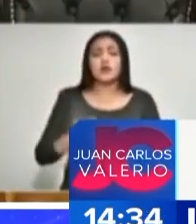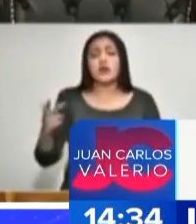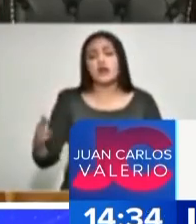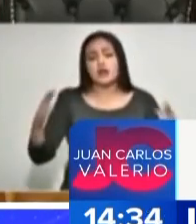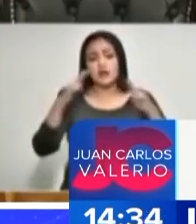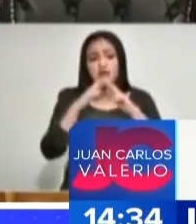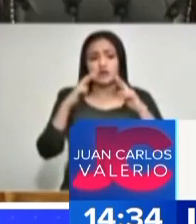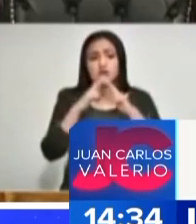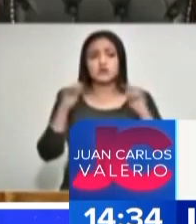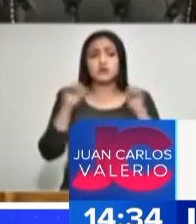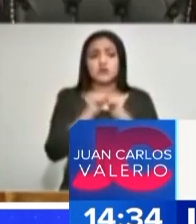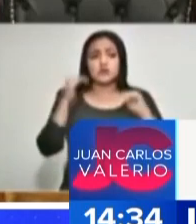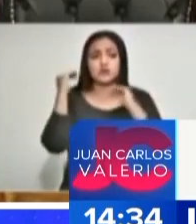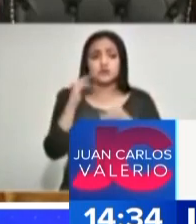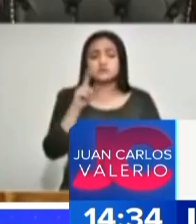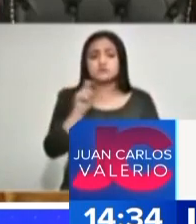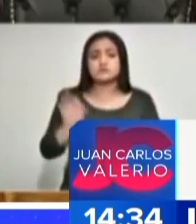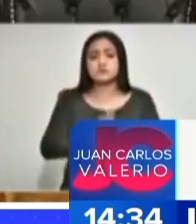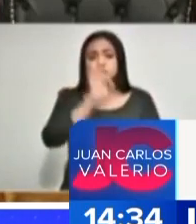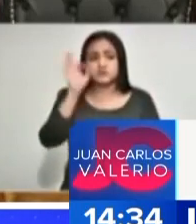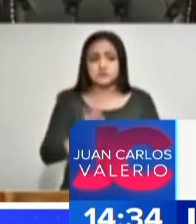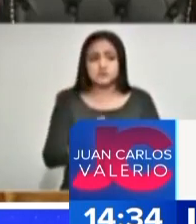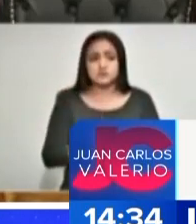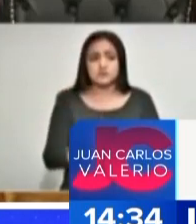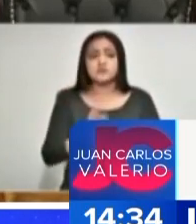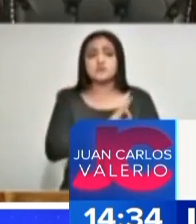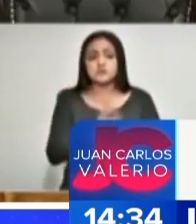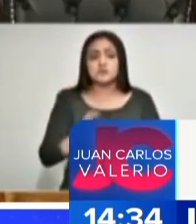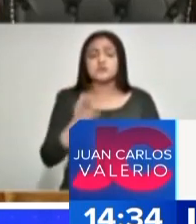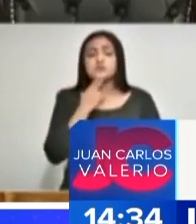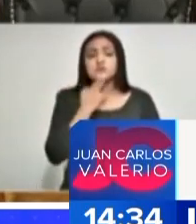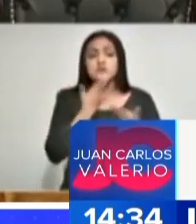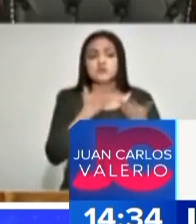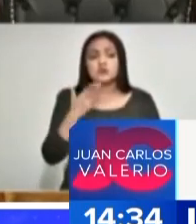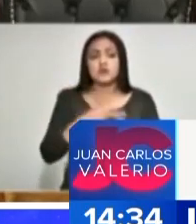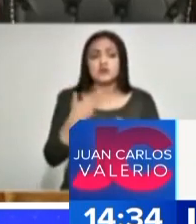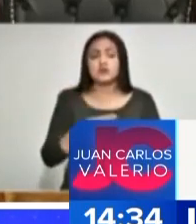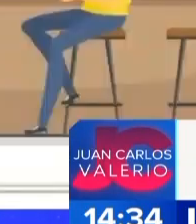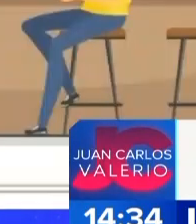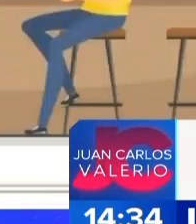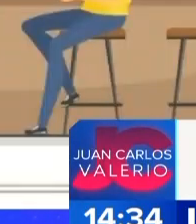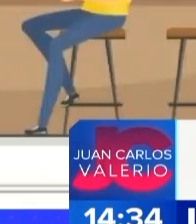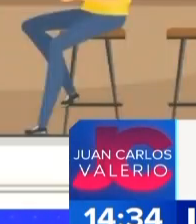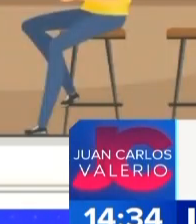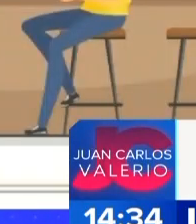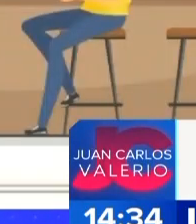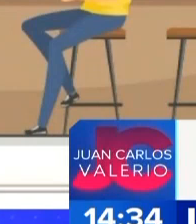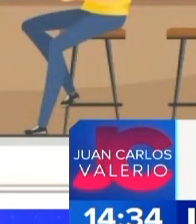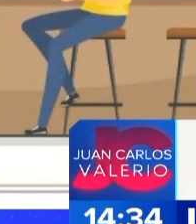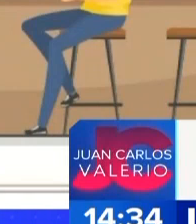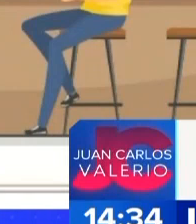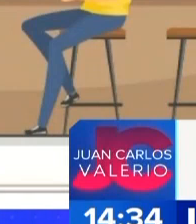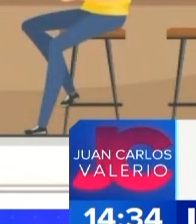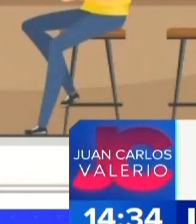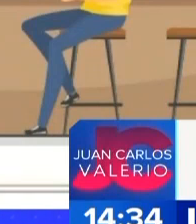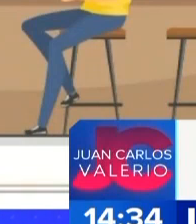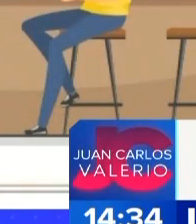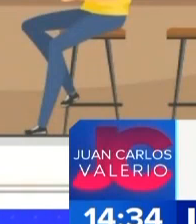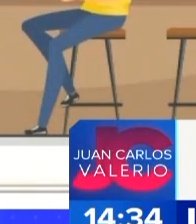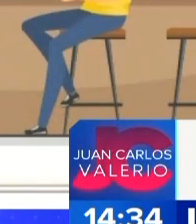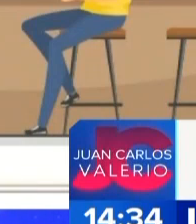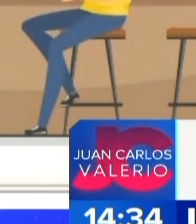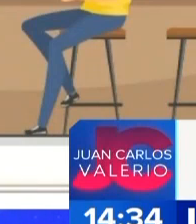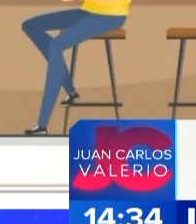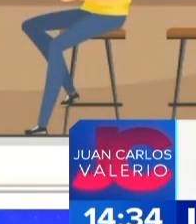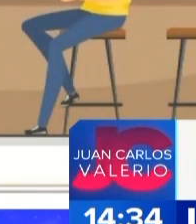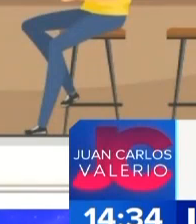religiosa con un aforo del 100% y podrán operar hasta las 2 de la mañana. El nuevo decreto permite la apertura de